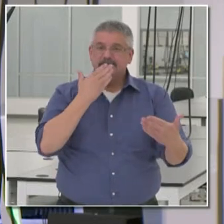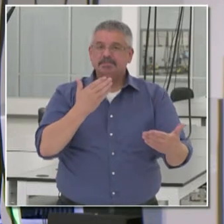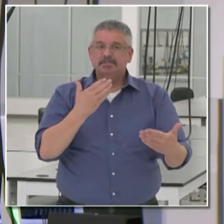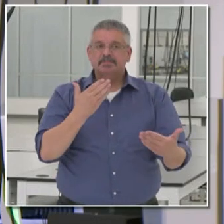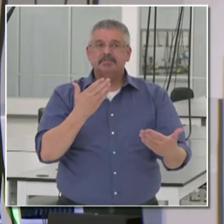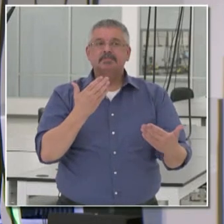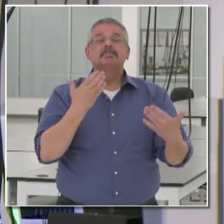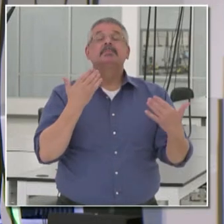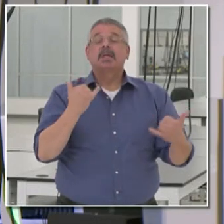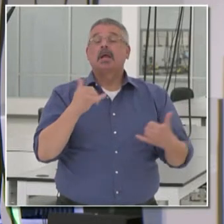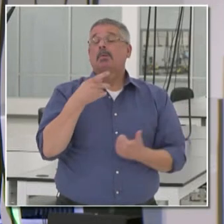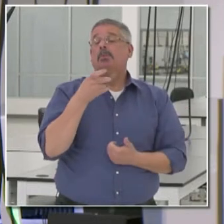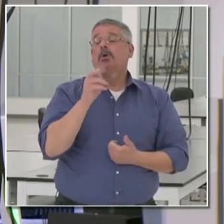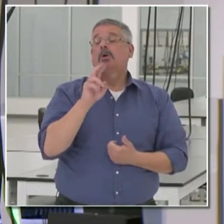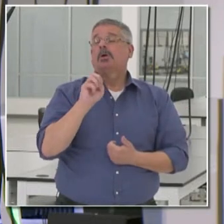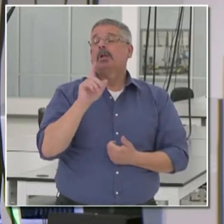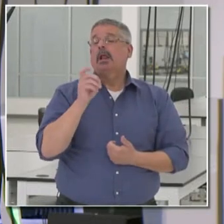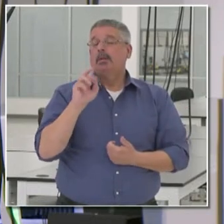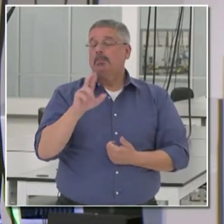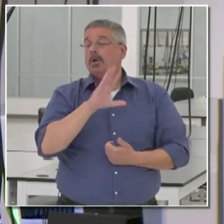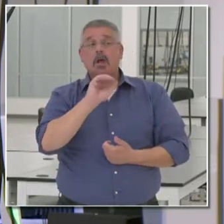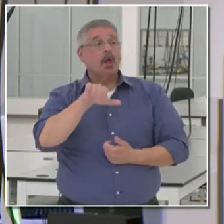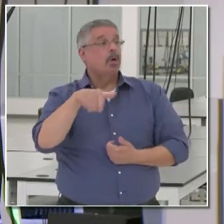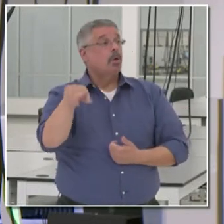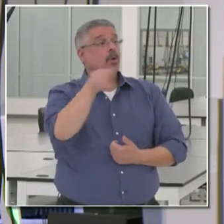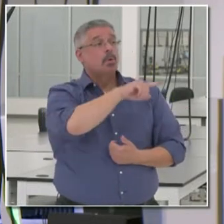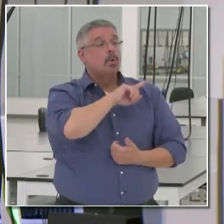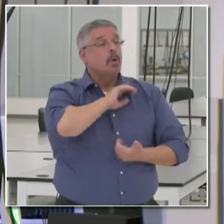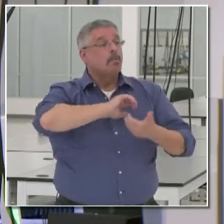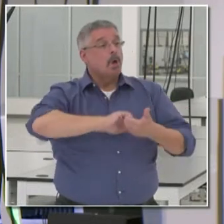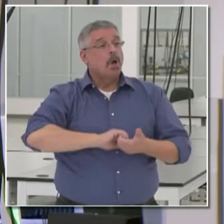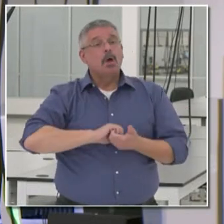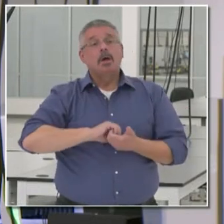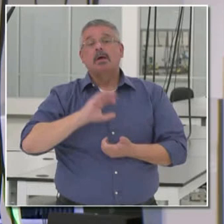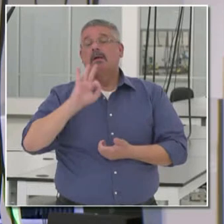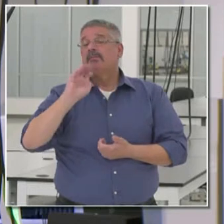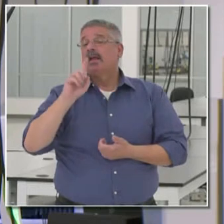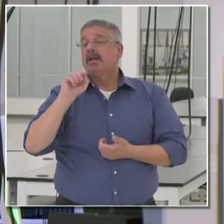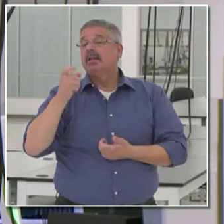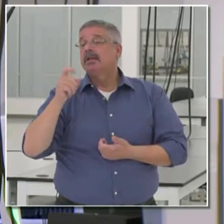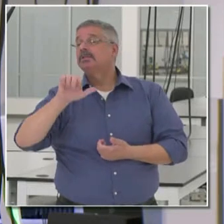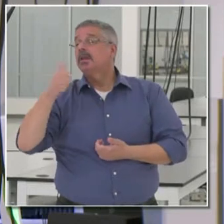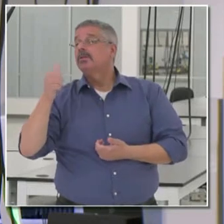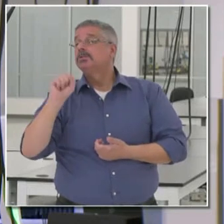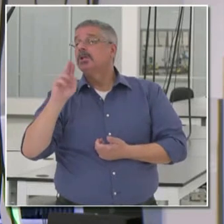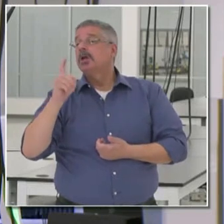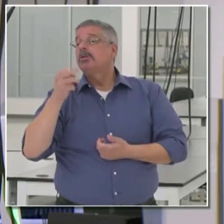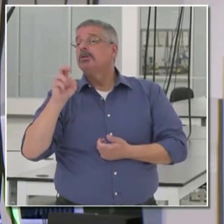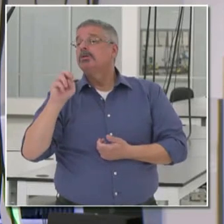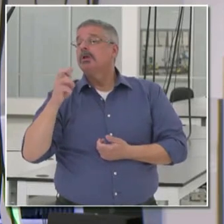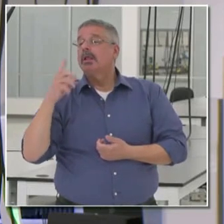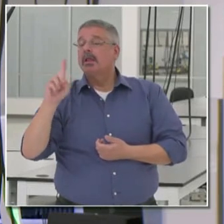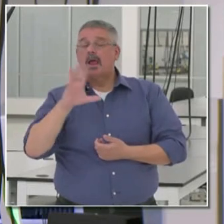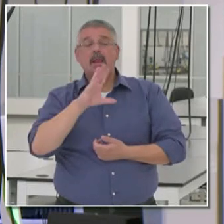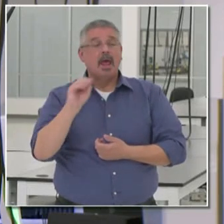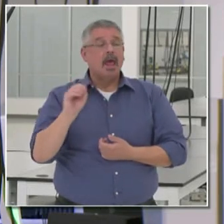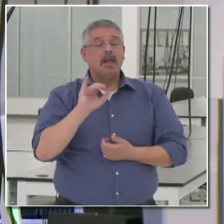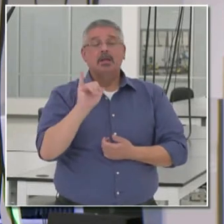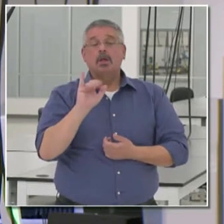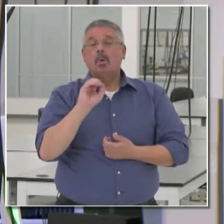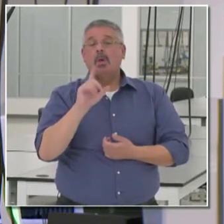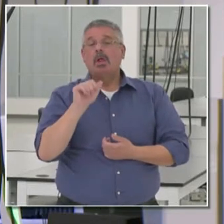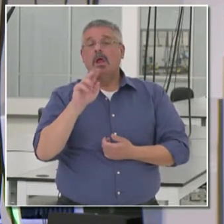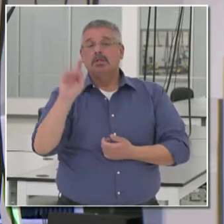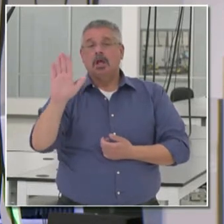tengo gran gratitud hacia alan porque norma no solamente a esta colaboración con fedex y con southerland y con el